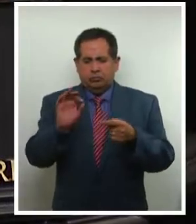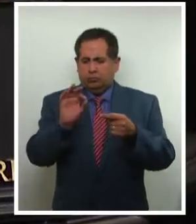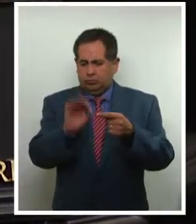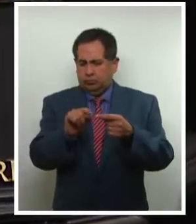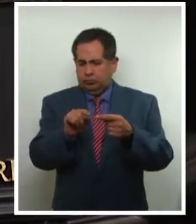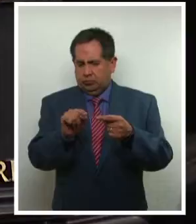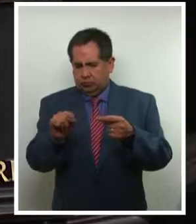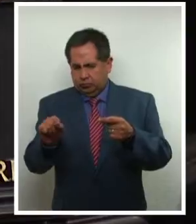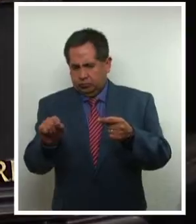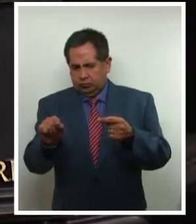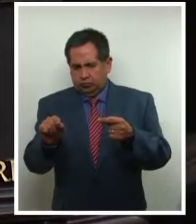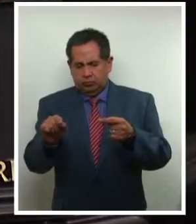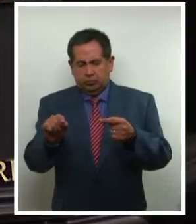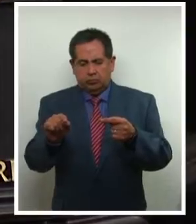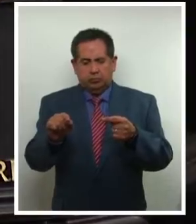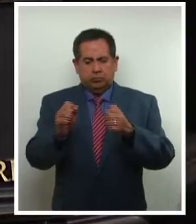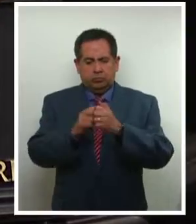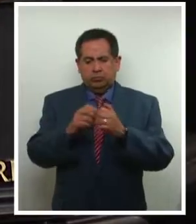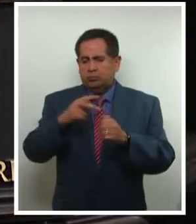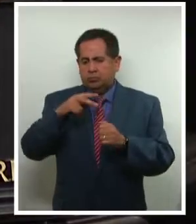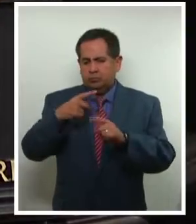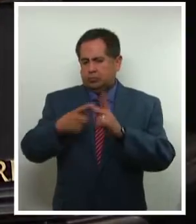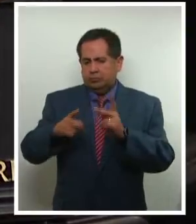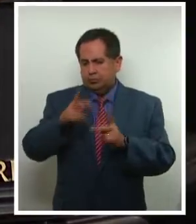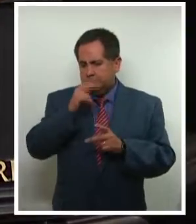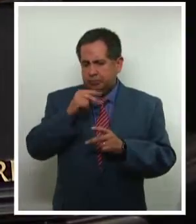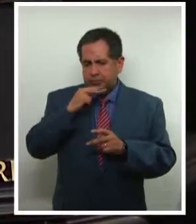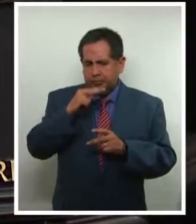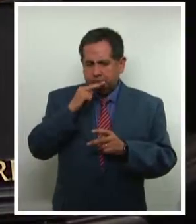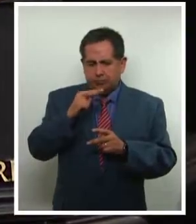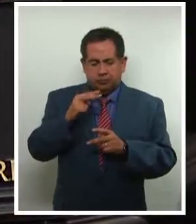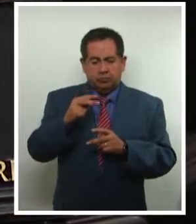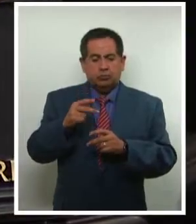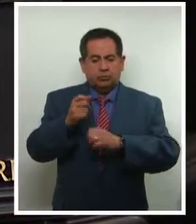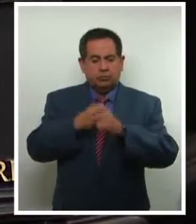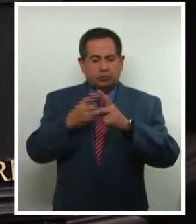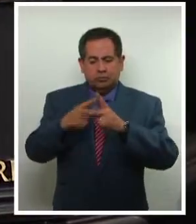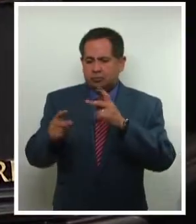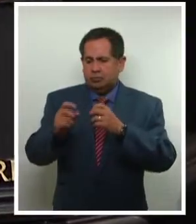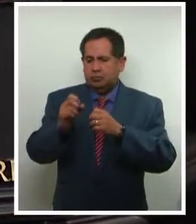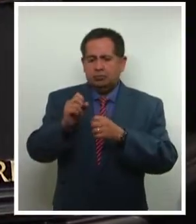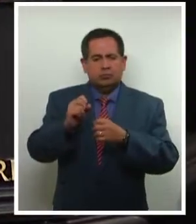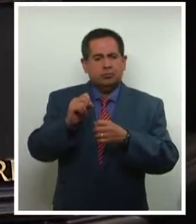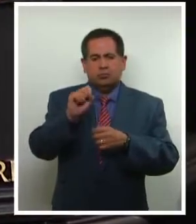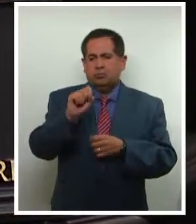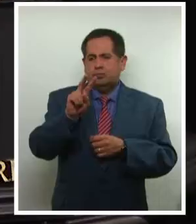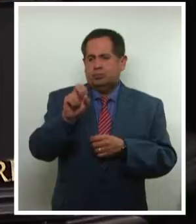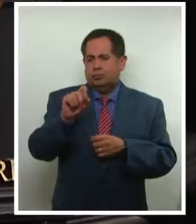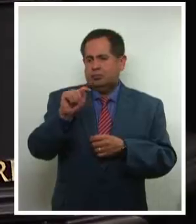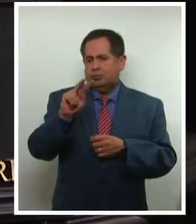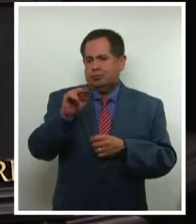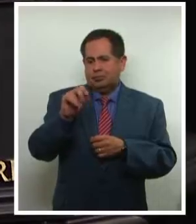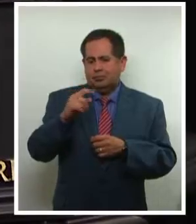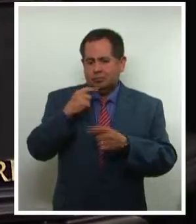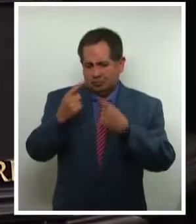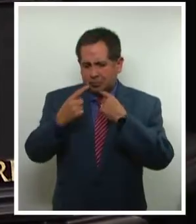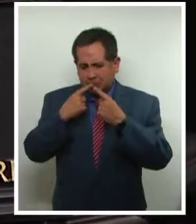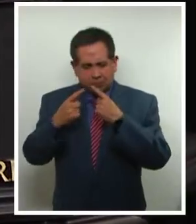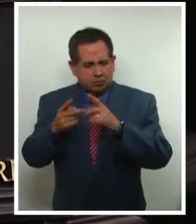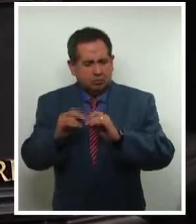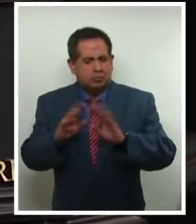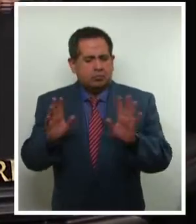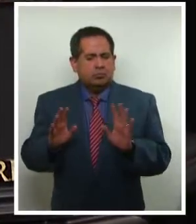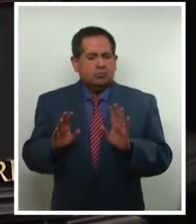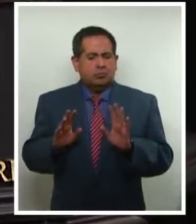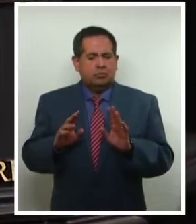seguido sin comenzar con un verbo, sino comenzando por un sustantivo. Eso lo tendremos que discutir, pero es